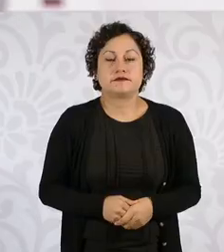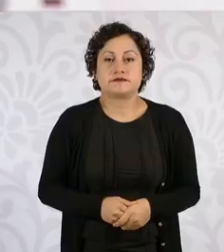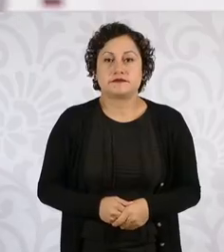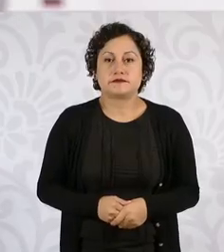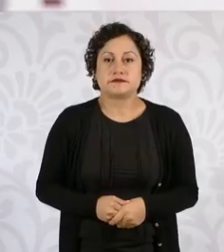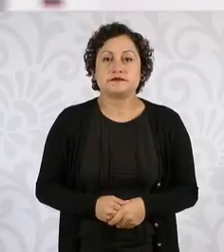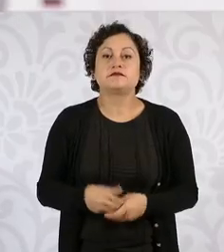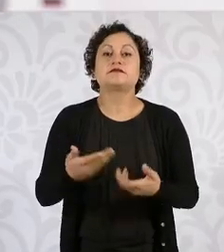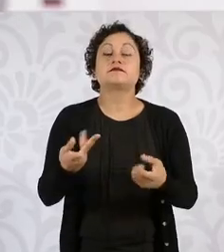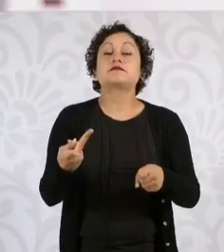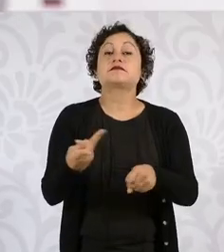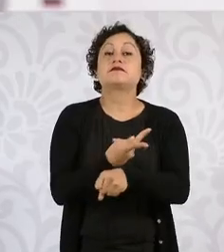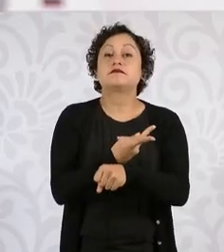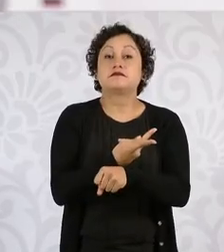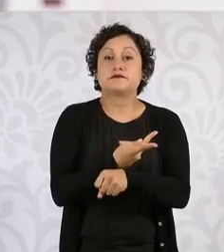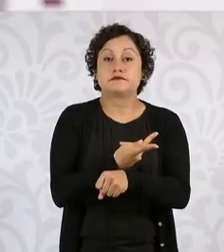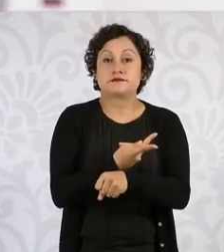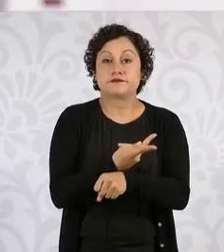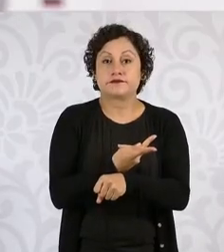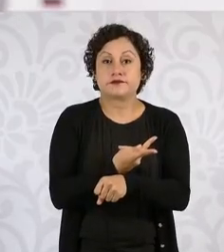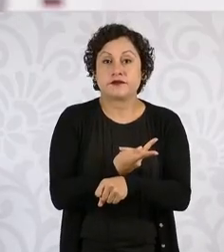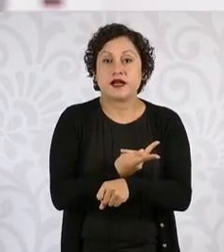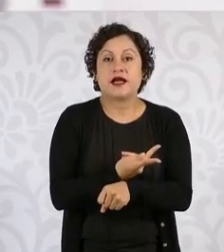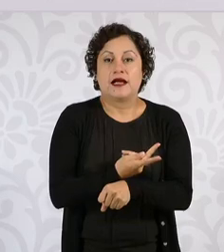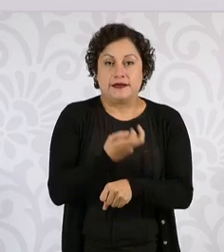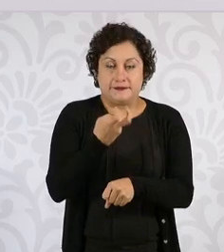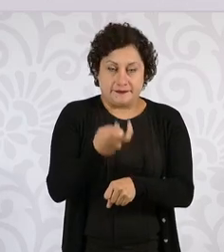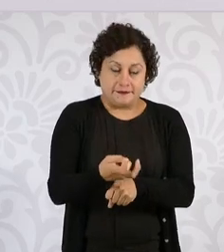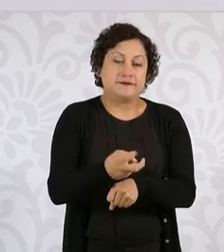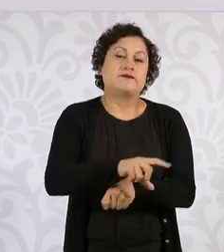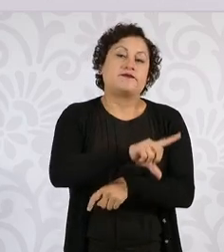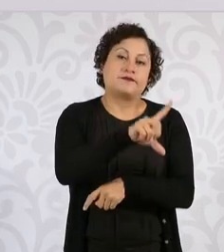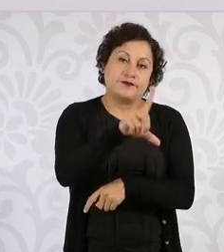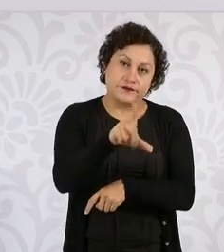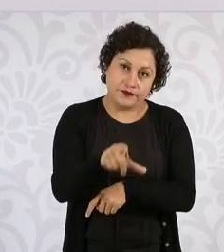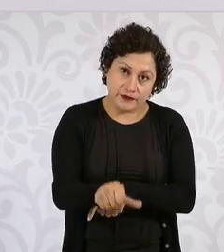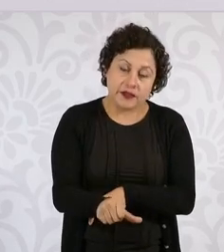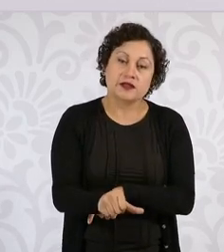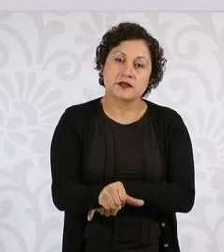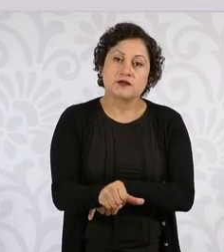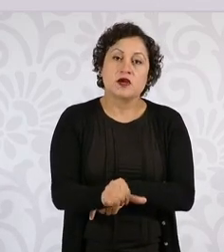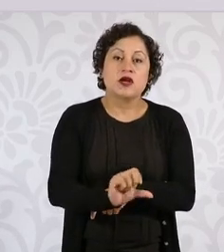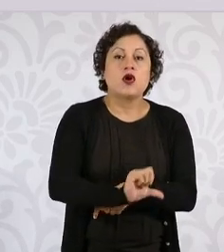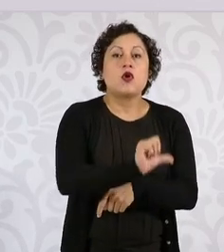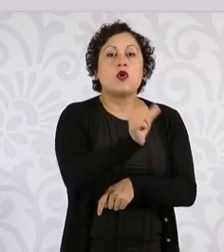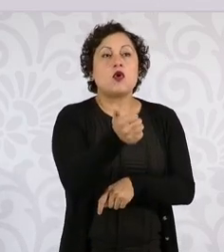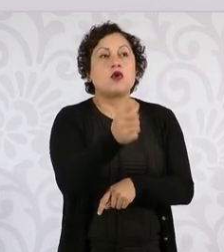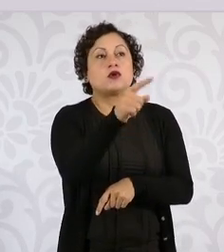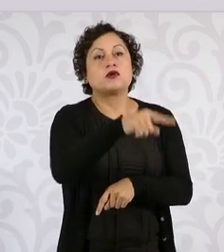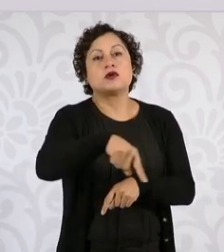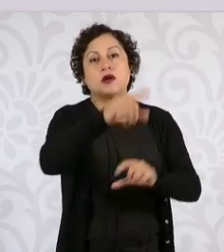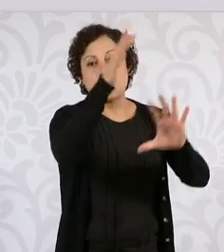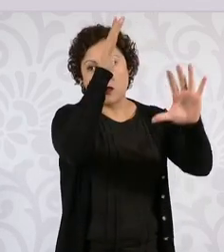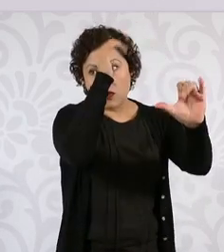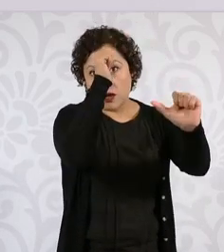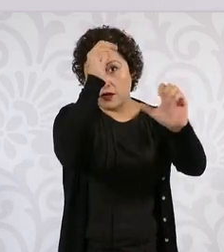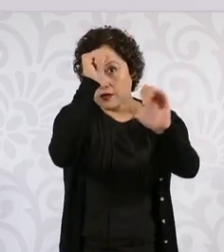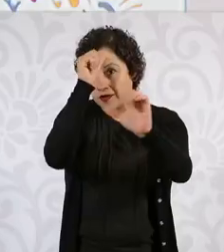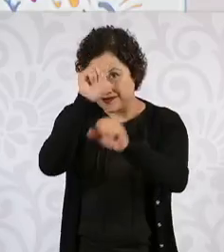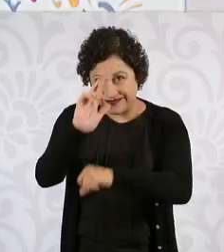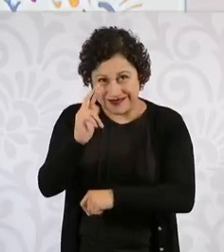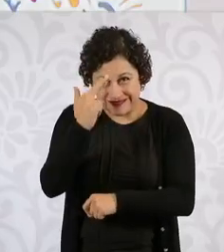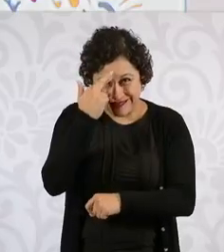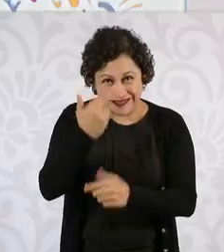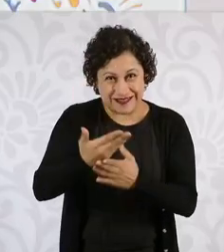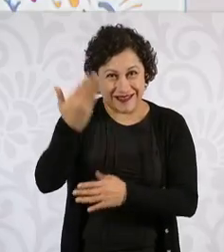¿Esto qué es lo que hizo? Además de otros contratos que se hicieron de sociedades de autoabastecimiento, recuerdan, que era